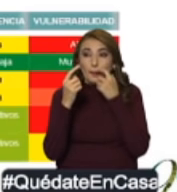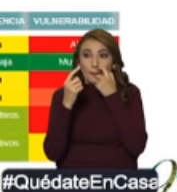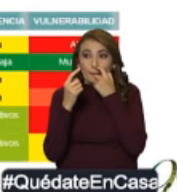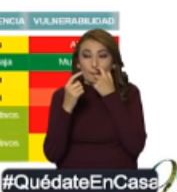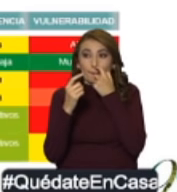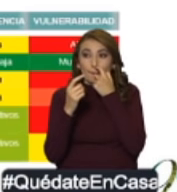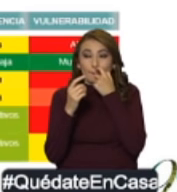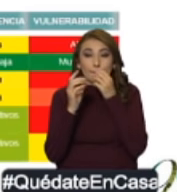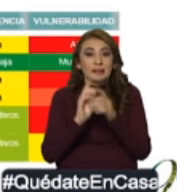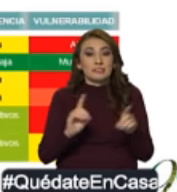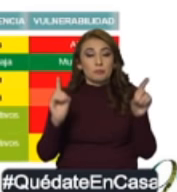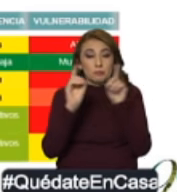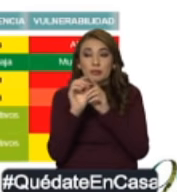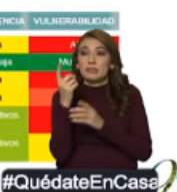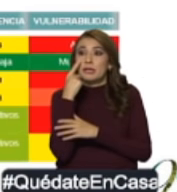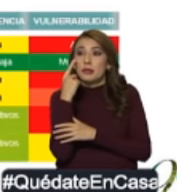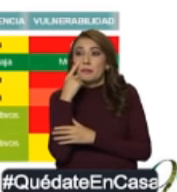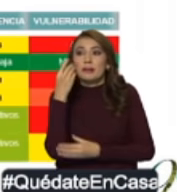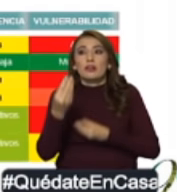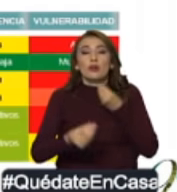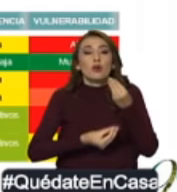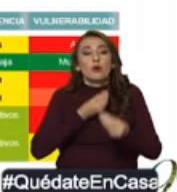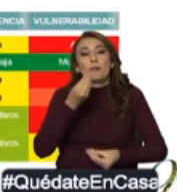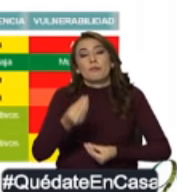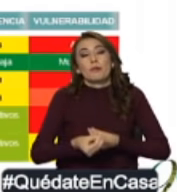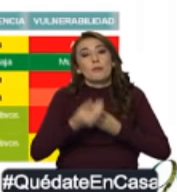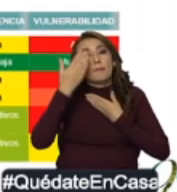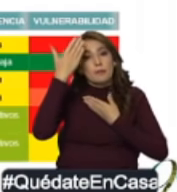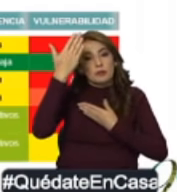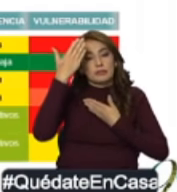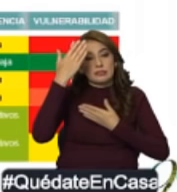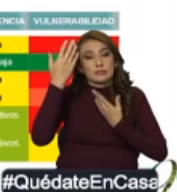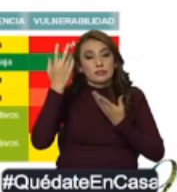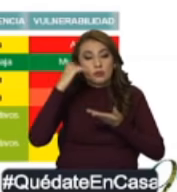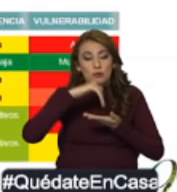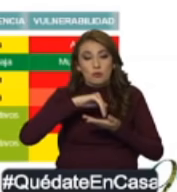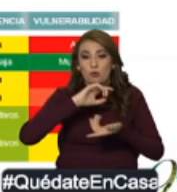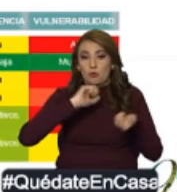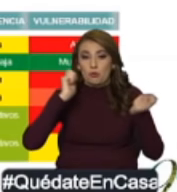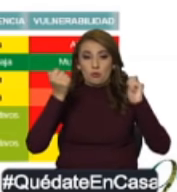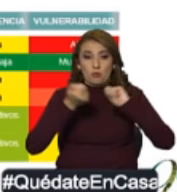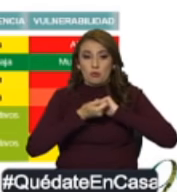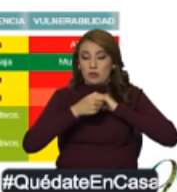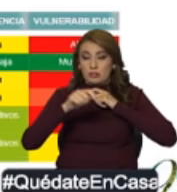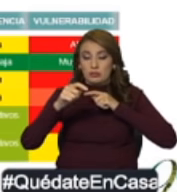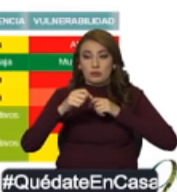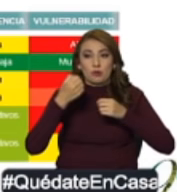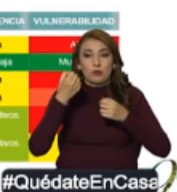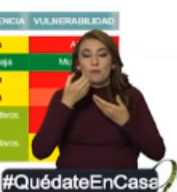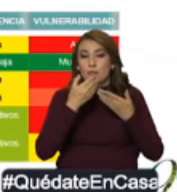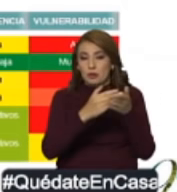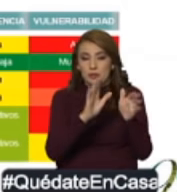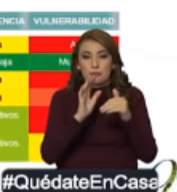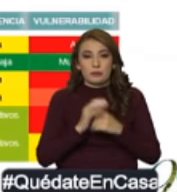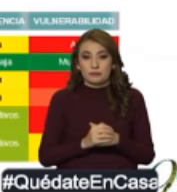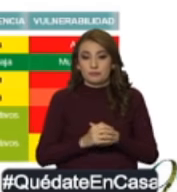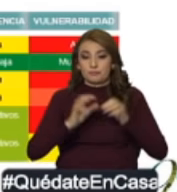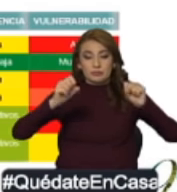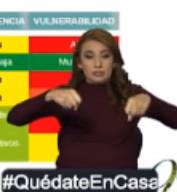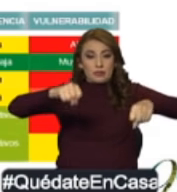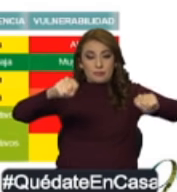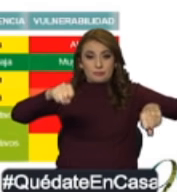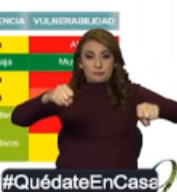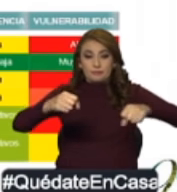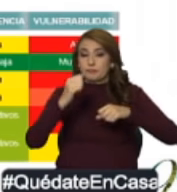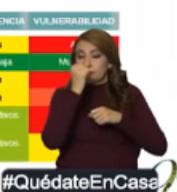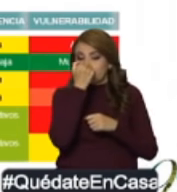buscar políticas de movilidad para cuando sea necesario cambiar, por ejemplo, de semáforo de un